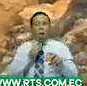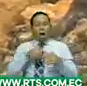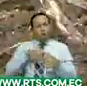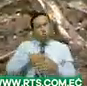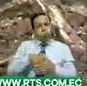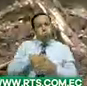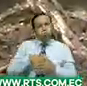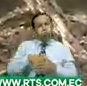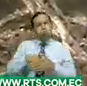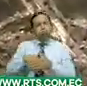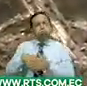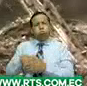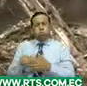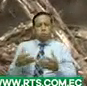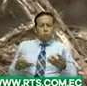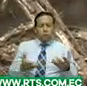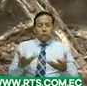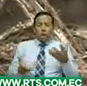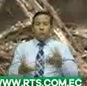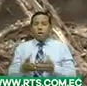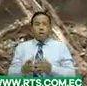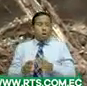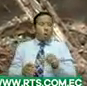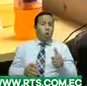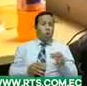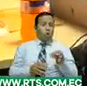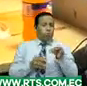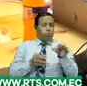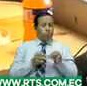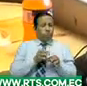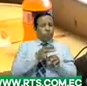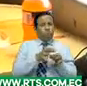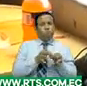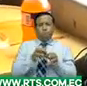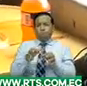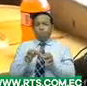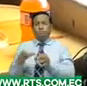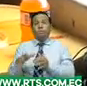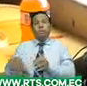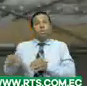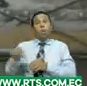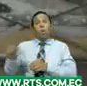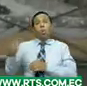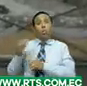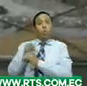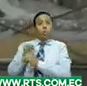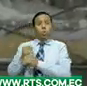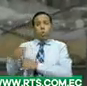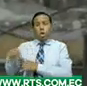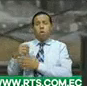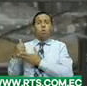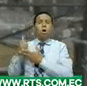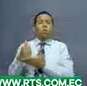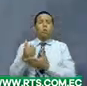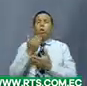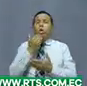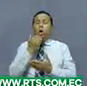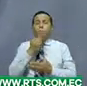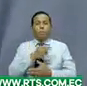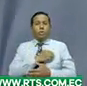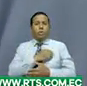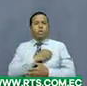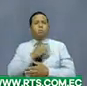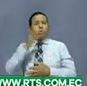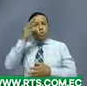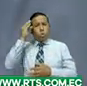podrían afectar a las poblaciones de Huigra y Cumandá, las ayudas llegaban para los evacuados. El municipio de Riobamba les realizó pruebas rápidas